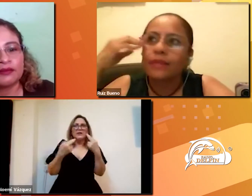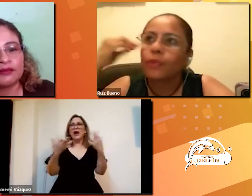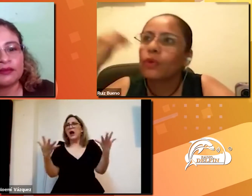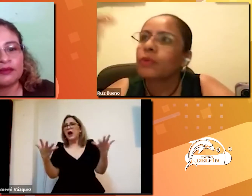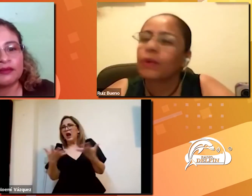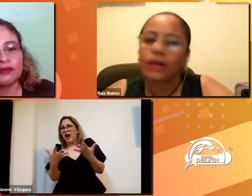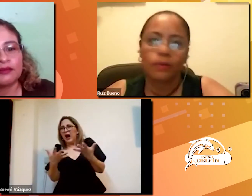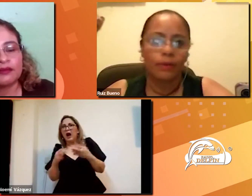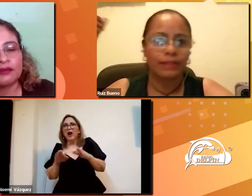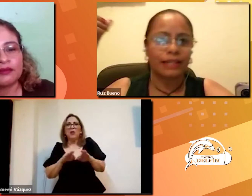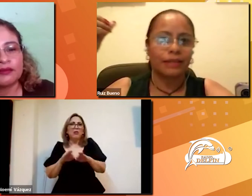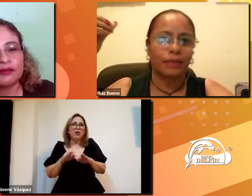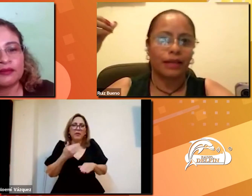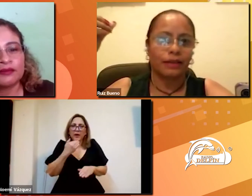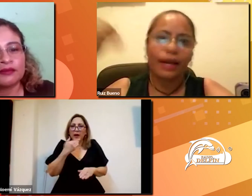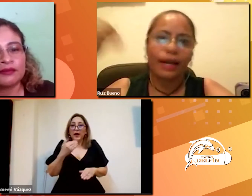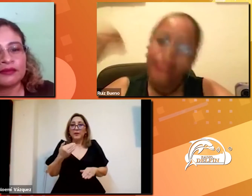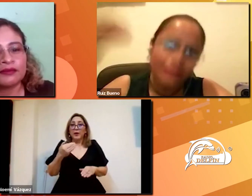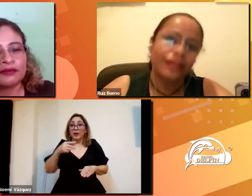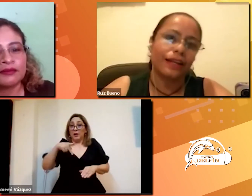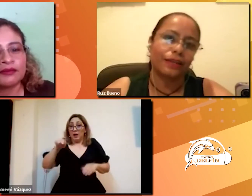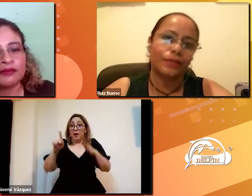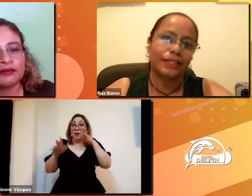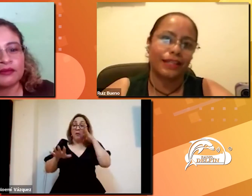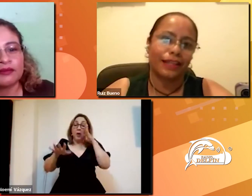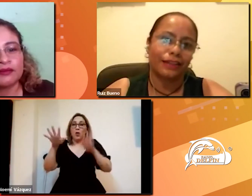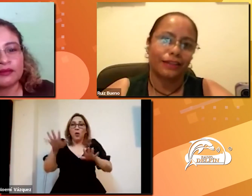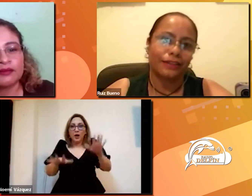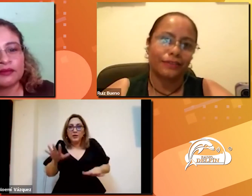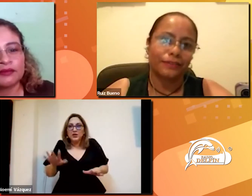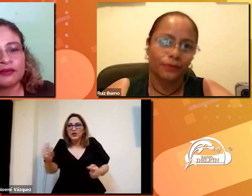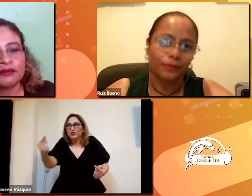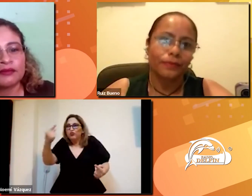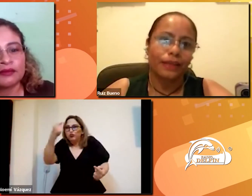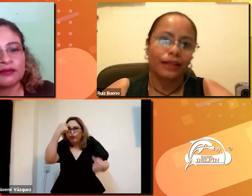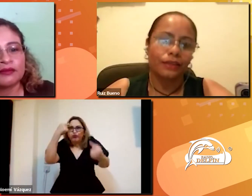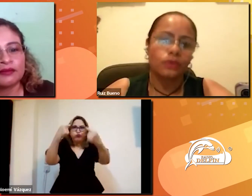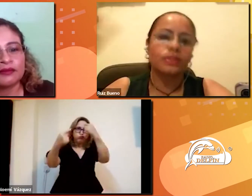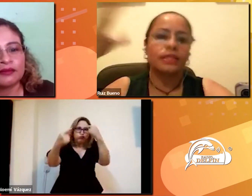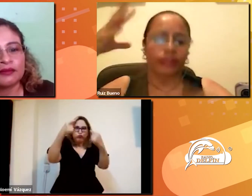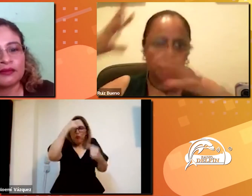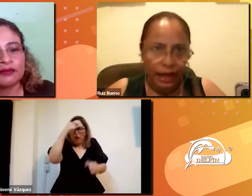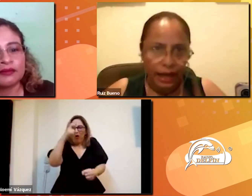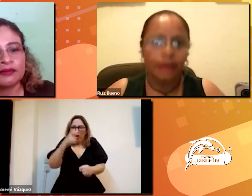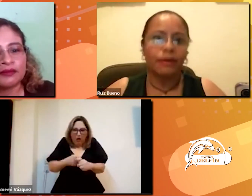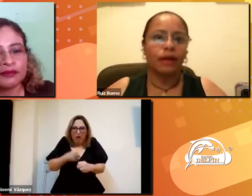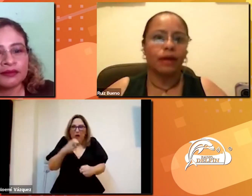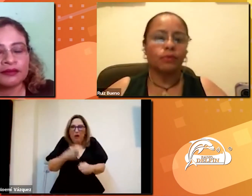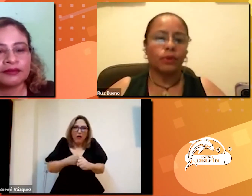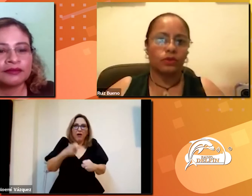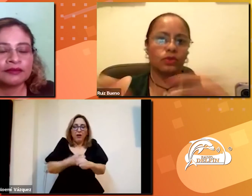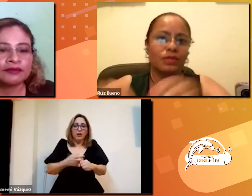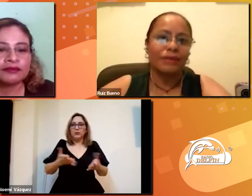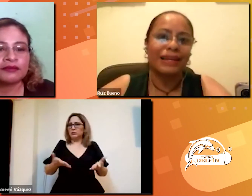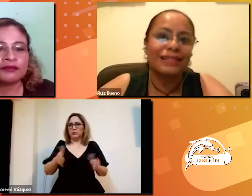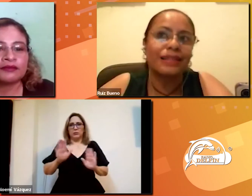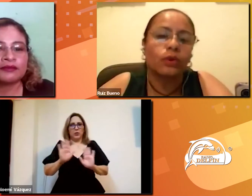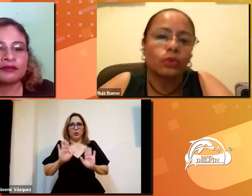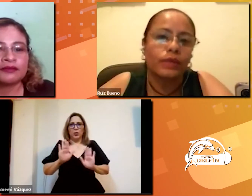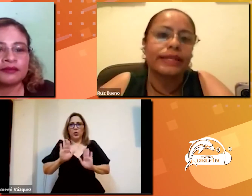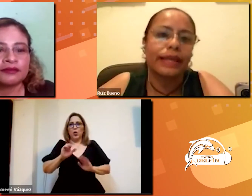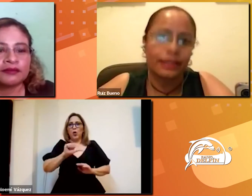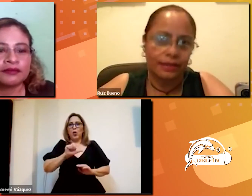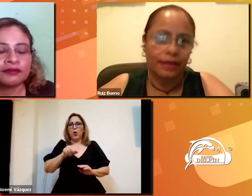hasta ni puedo dormir porque no me va a salir bien. Ahí estás generando ansiedad, ¿no? Entonces, hay que bajar un poquito esos niveles